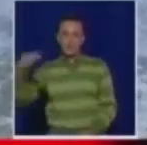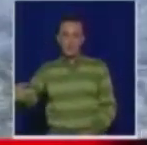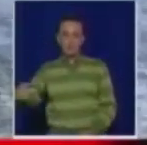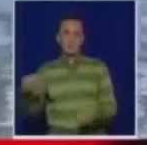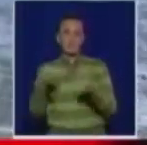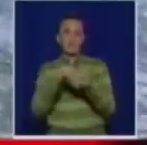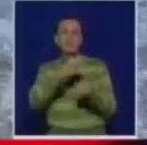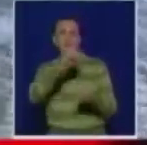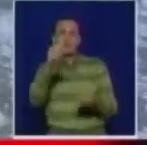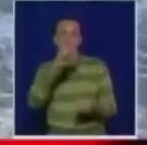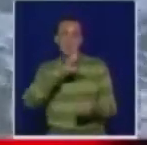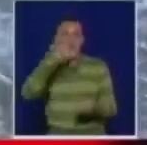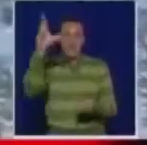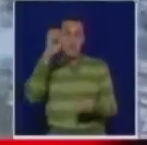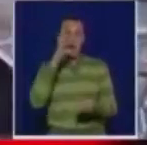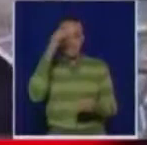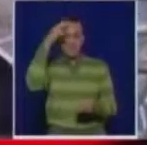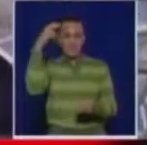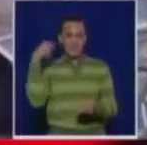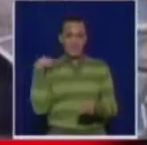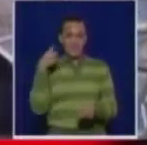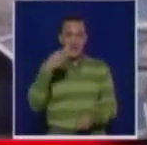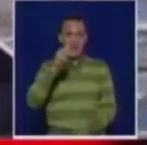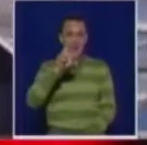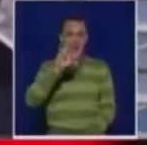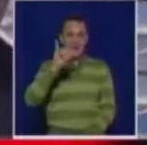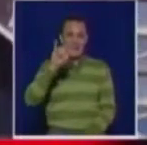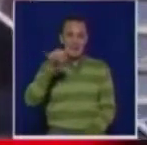Serie Mundial, el inglés Gary Hahn.